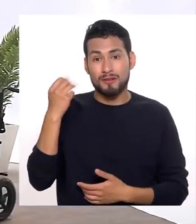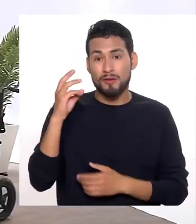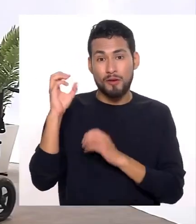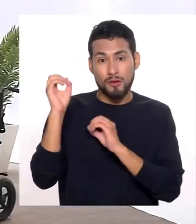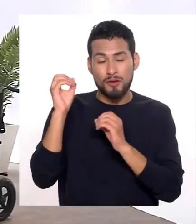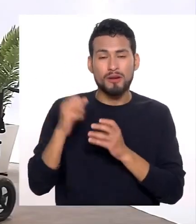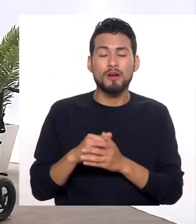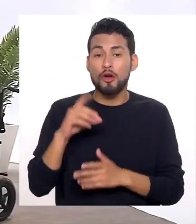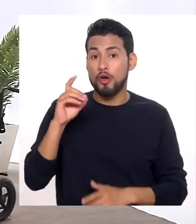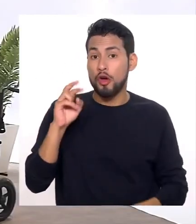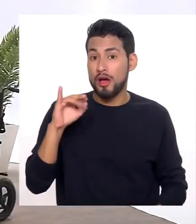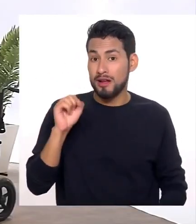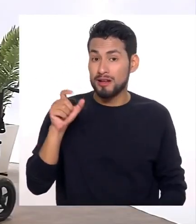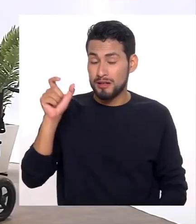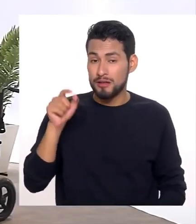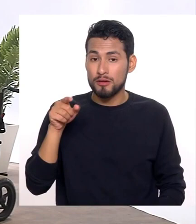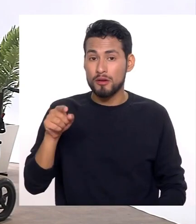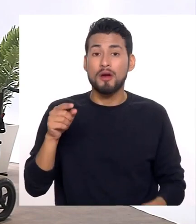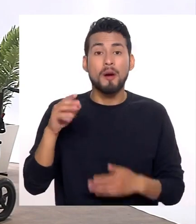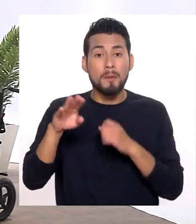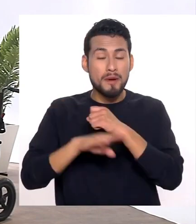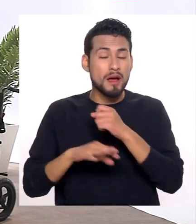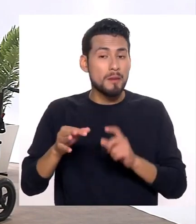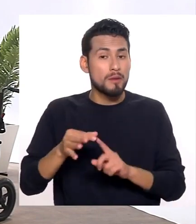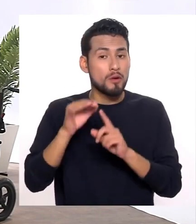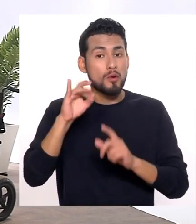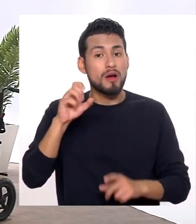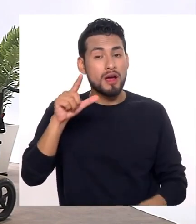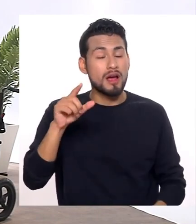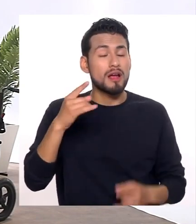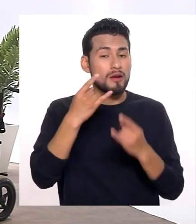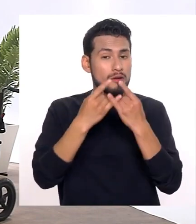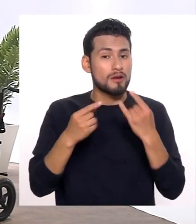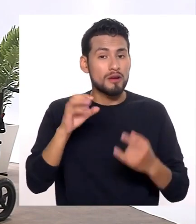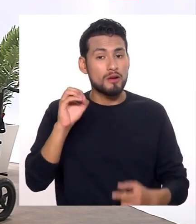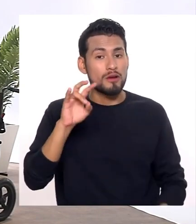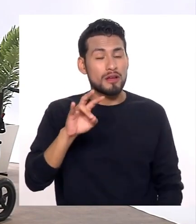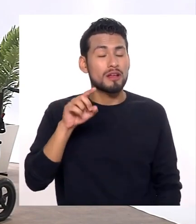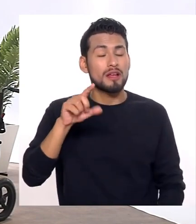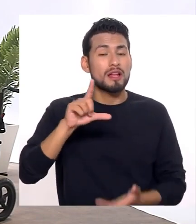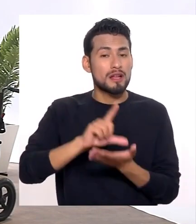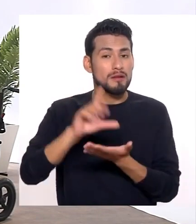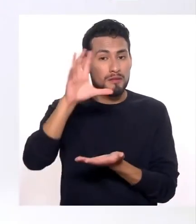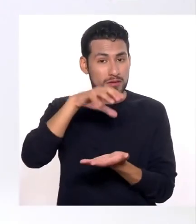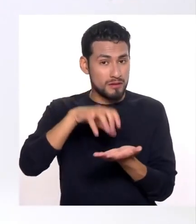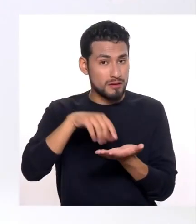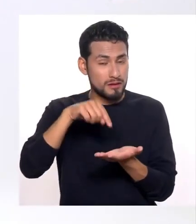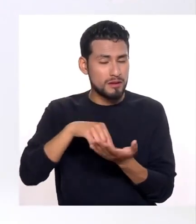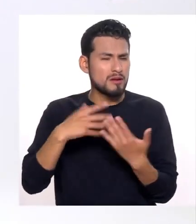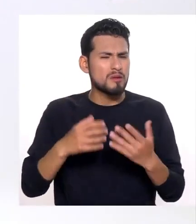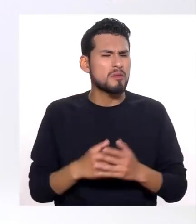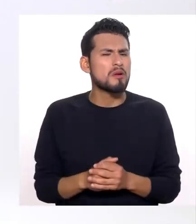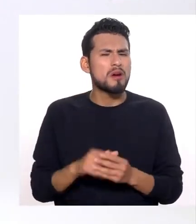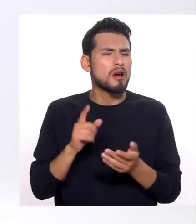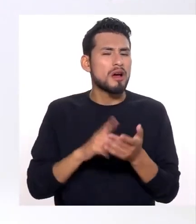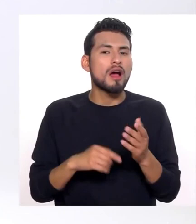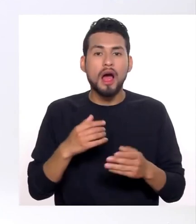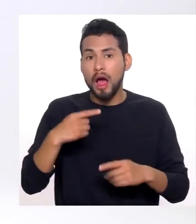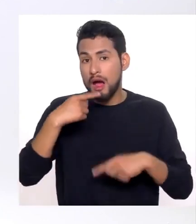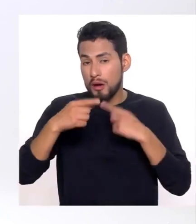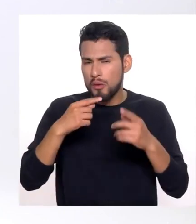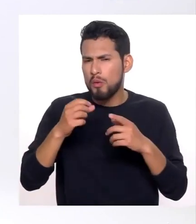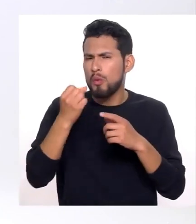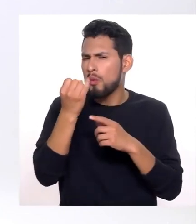en Educación Básica Especial, UGEL 07 de la Dirección Regional de Lima Metropolitana, nos hablará